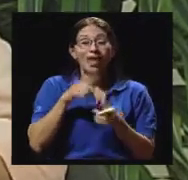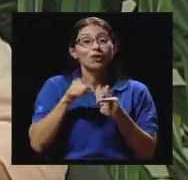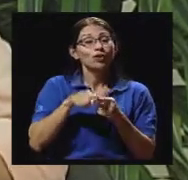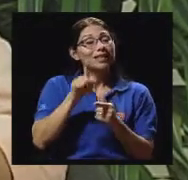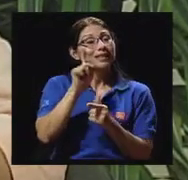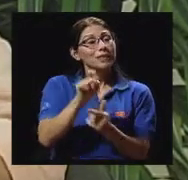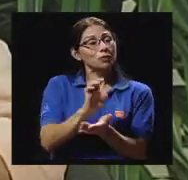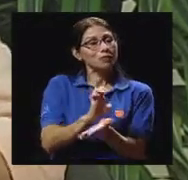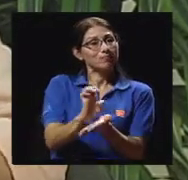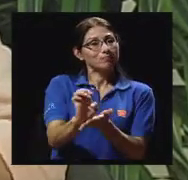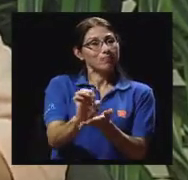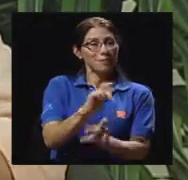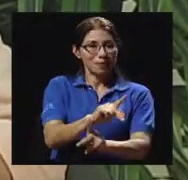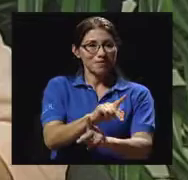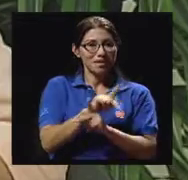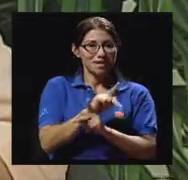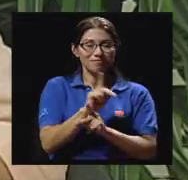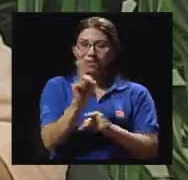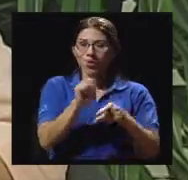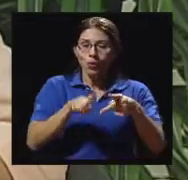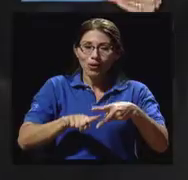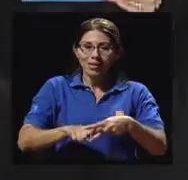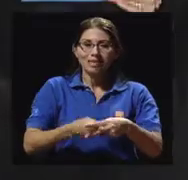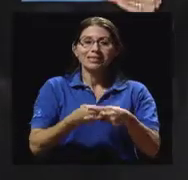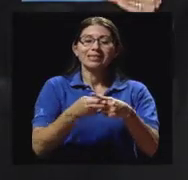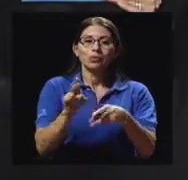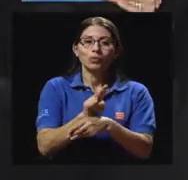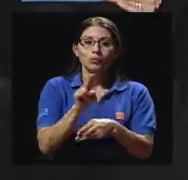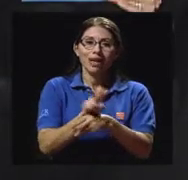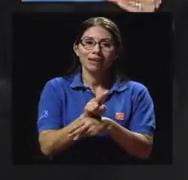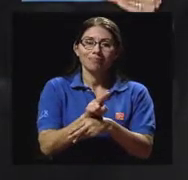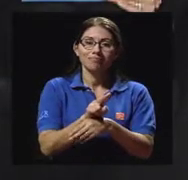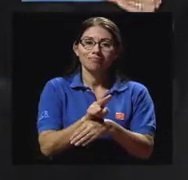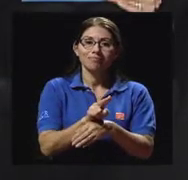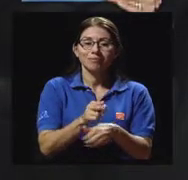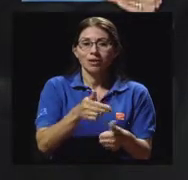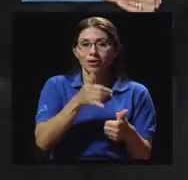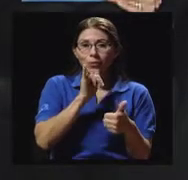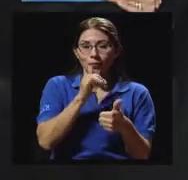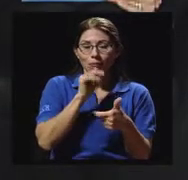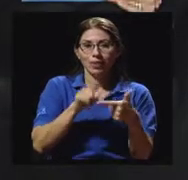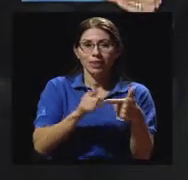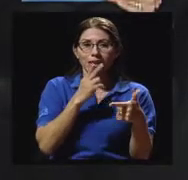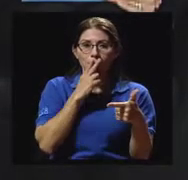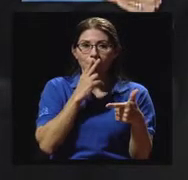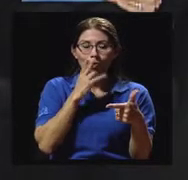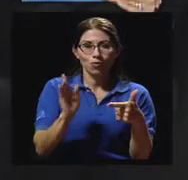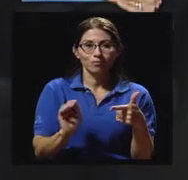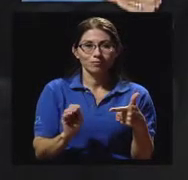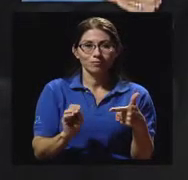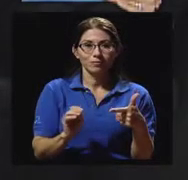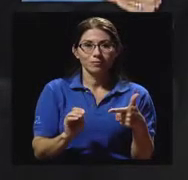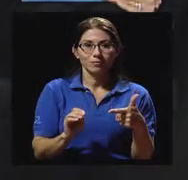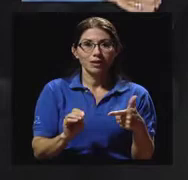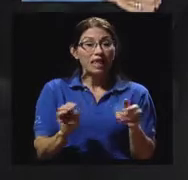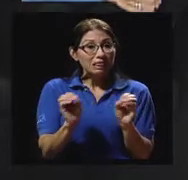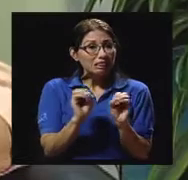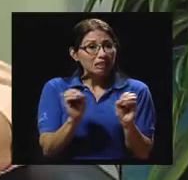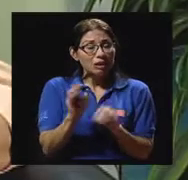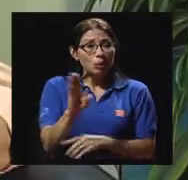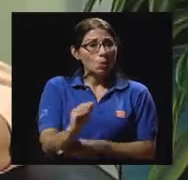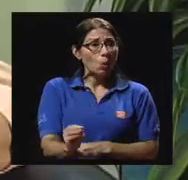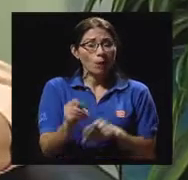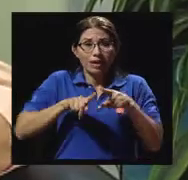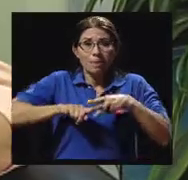el inicio del consumo de las drogas legales. Alcohol y tabaco. Prácticamente ningún chico